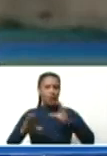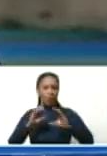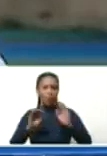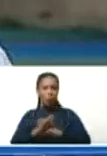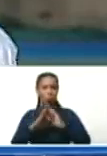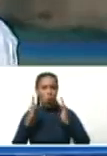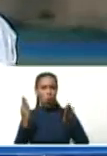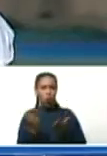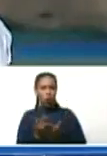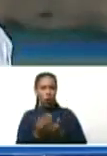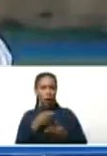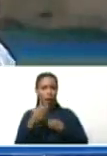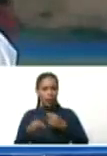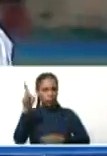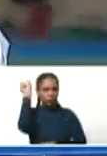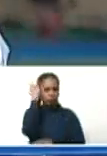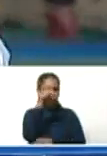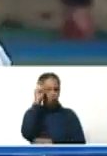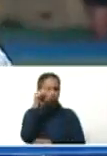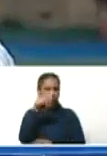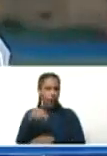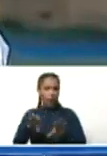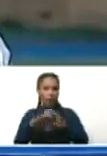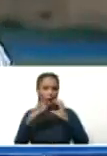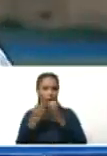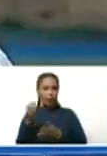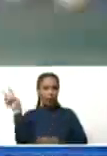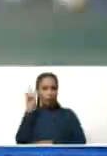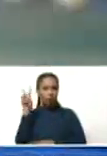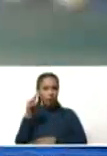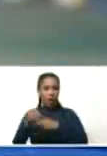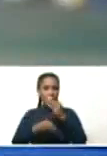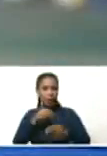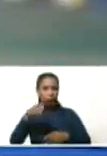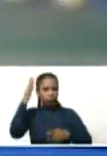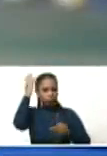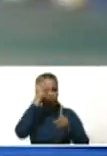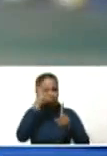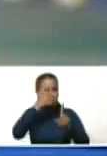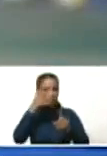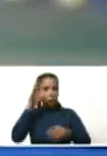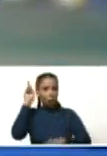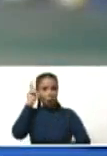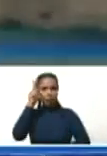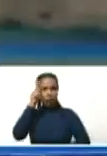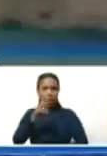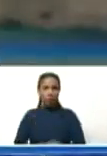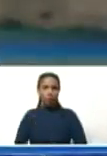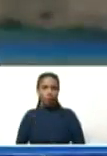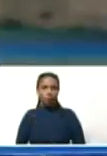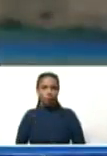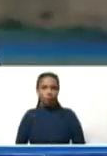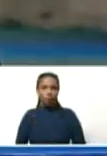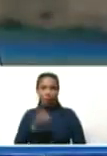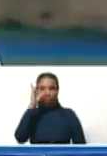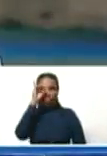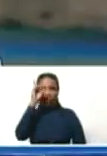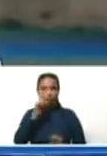mundo a dar clases en Venezuela, en las universidades, y a formar a nuestros profesores. Delcy